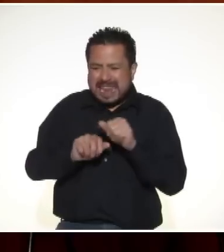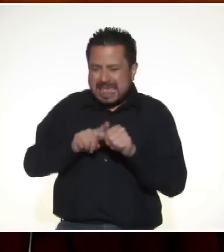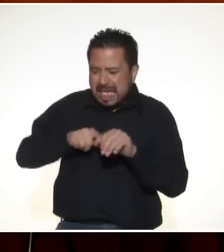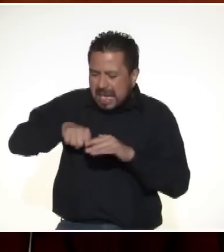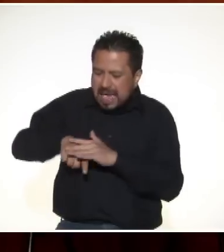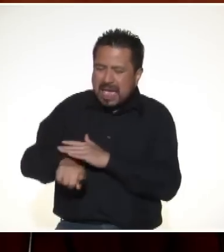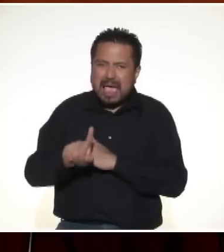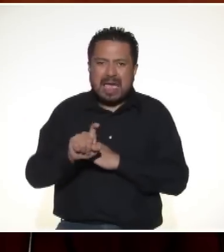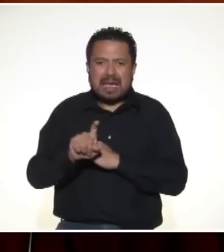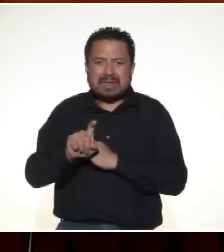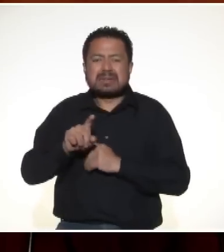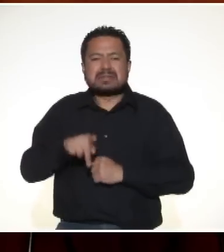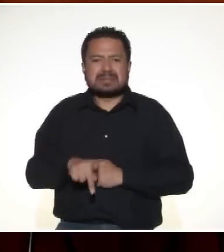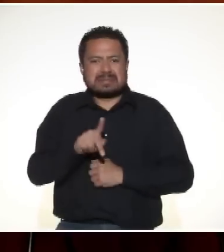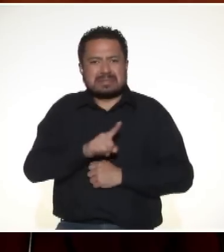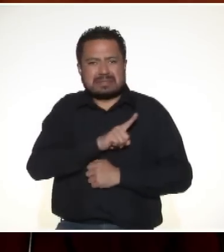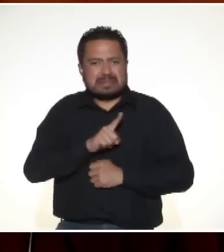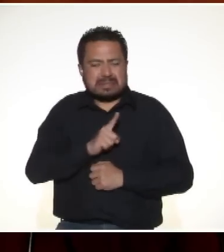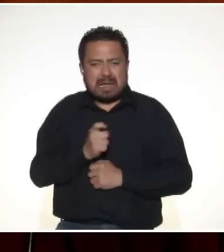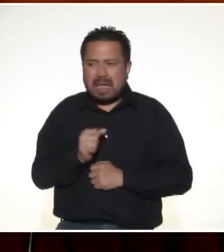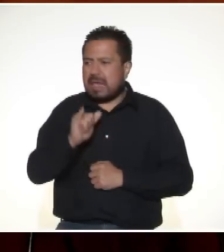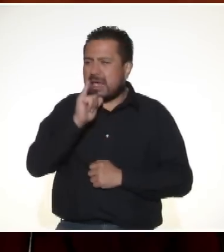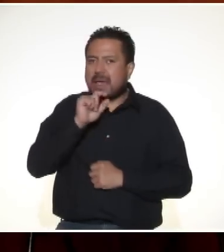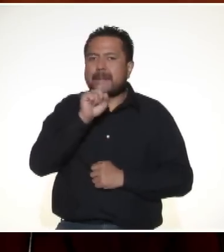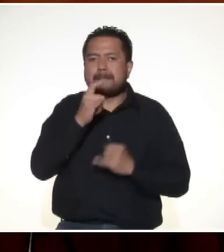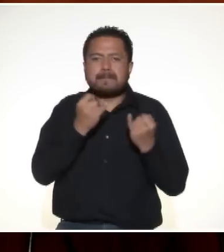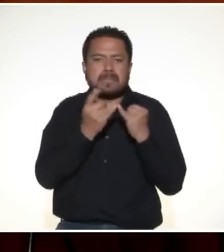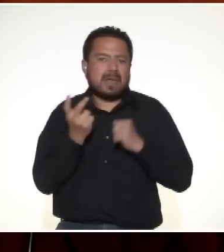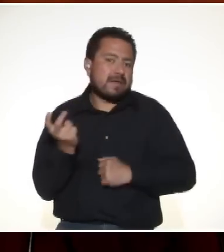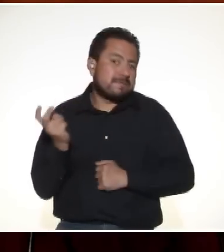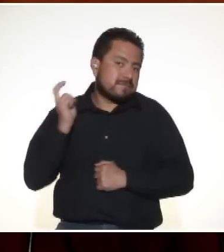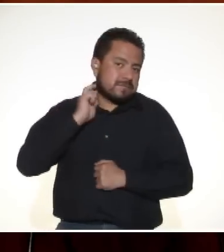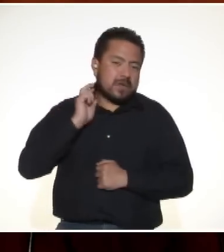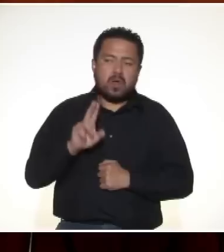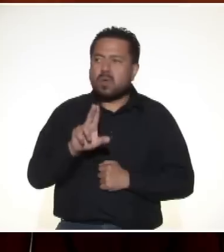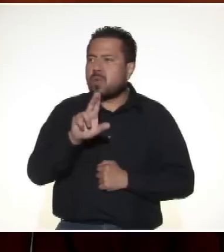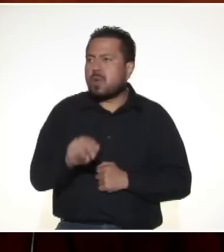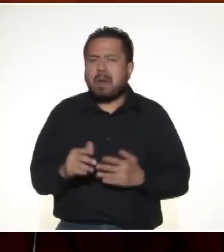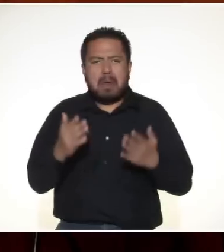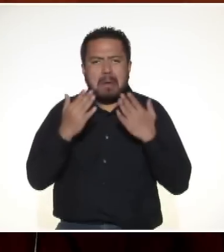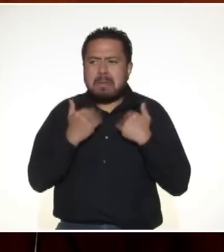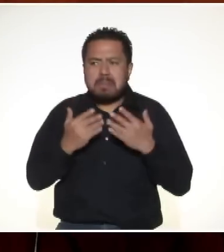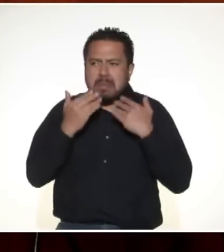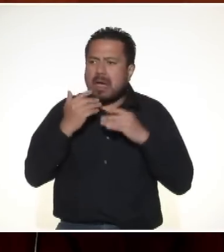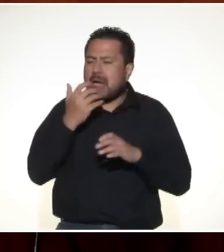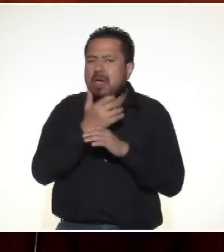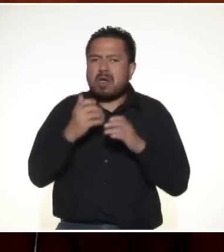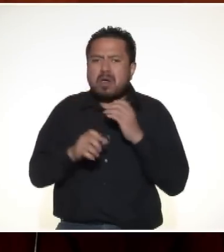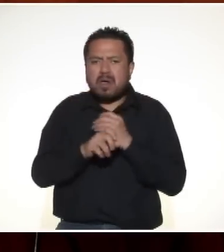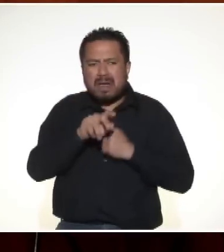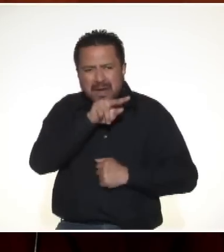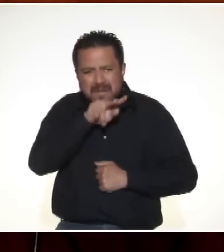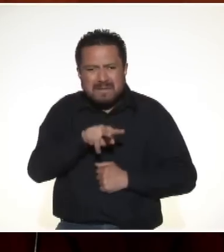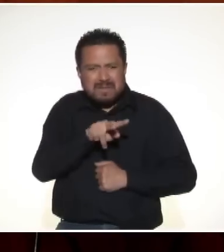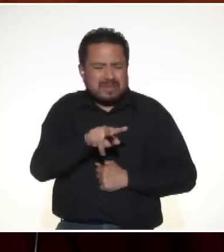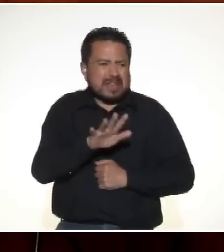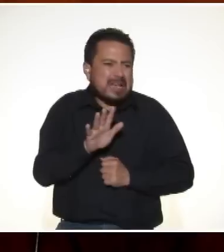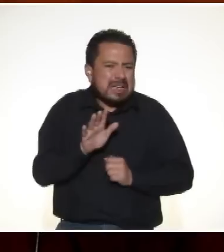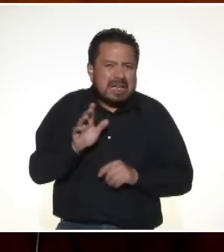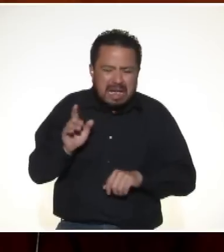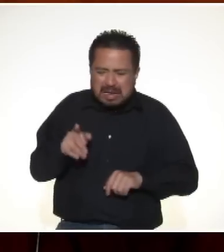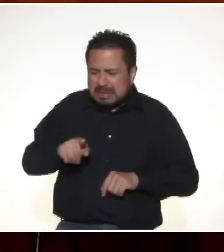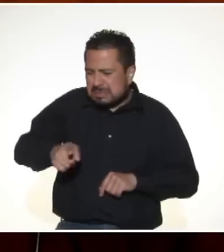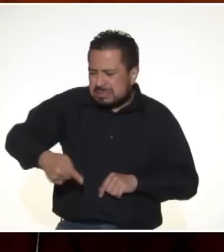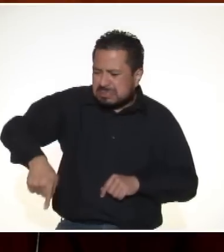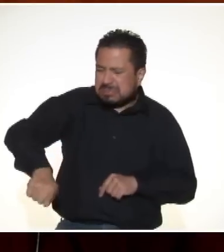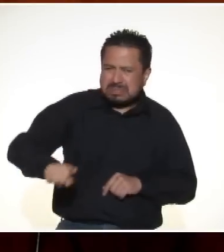entonces evitar deglutirla. La otra, también hay murciélagos. No hay cosas venenosas que estén circulando por ahí